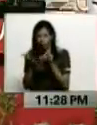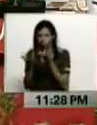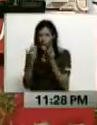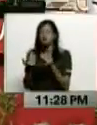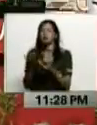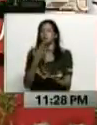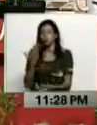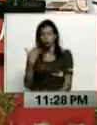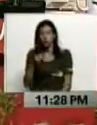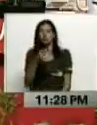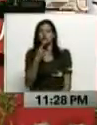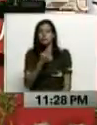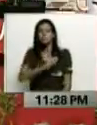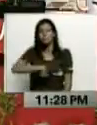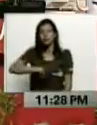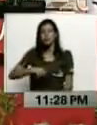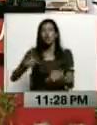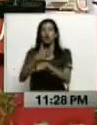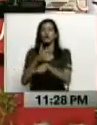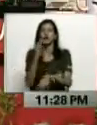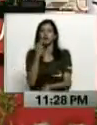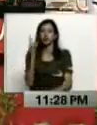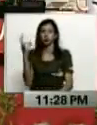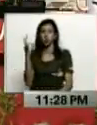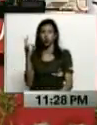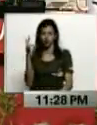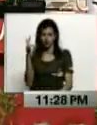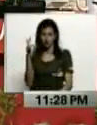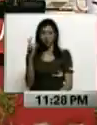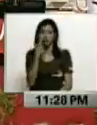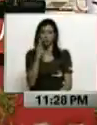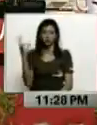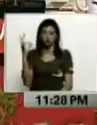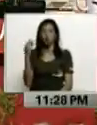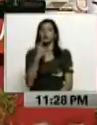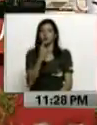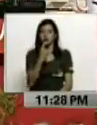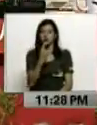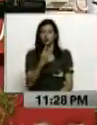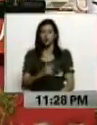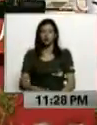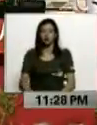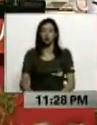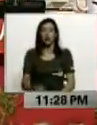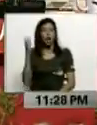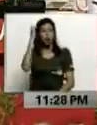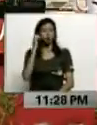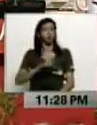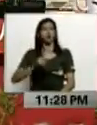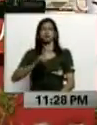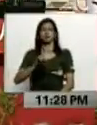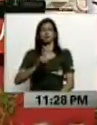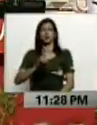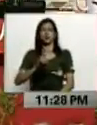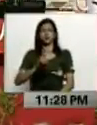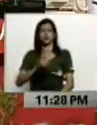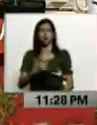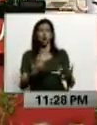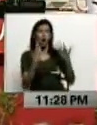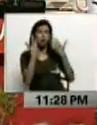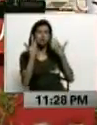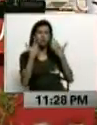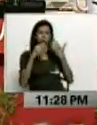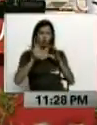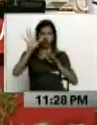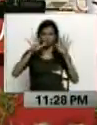el pard cuenta todo recientemente el presidente del gobierno francés franois manifestó que Europa no necesita